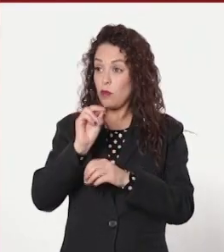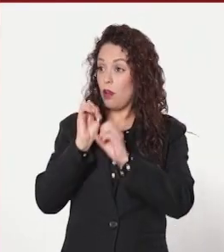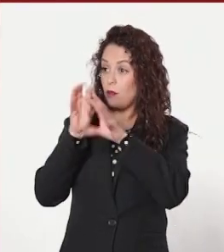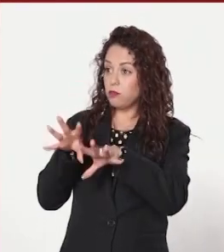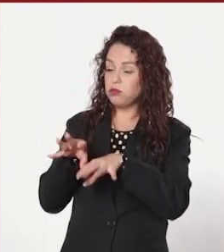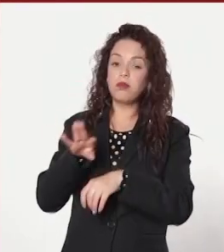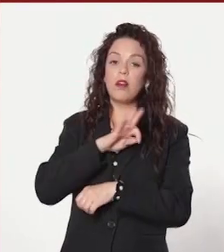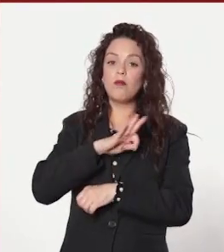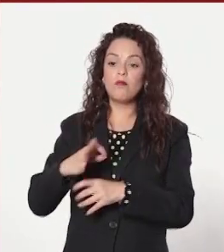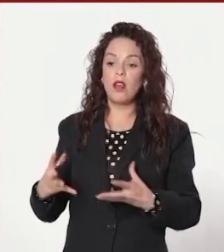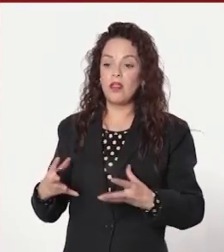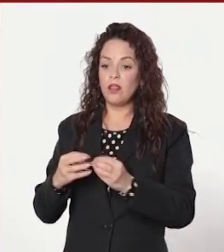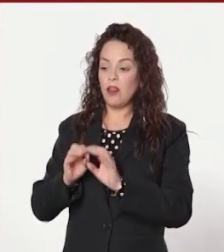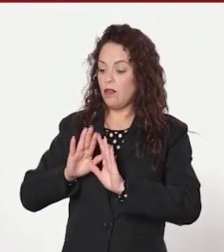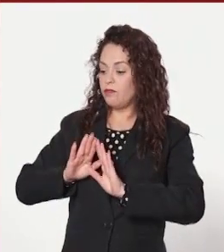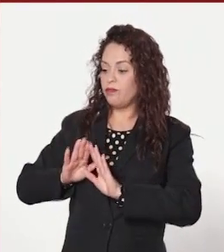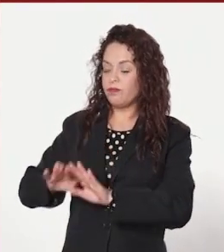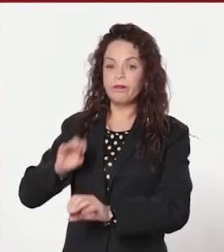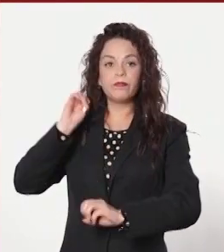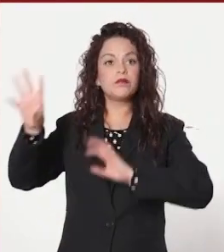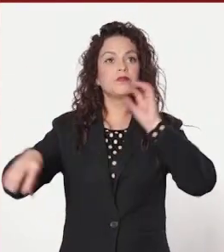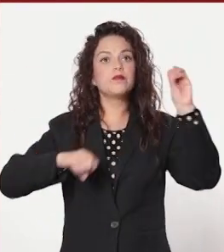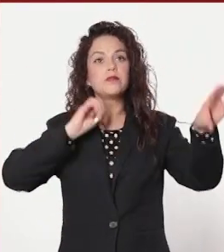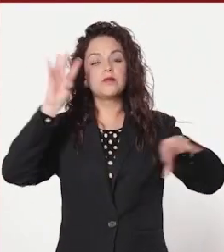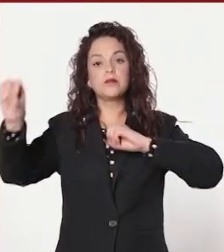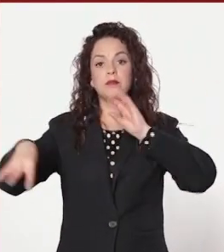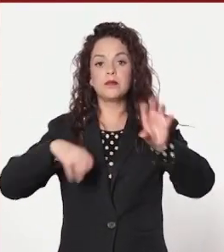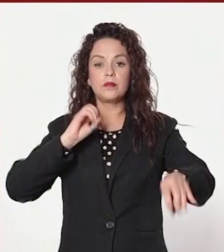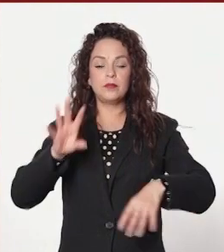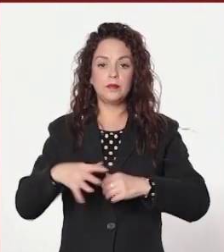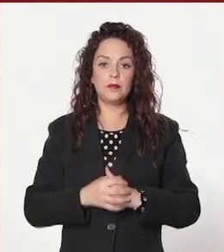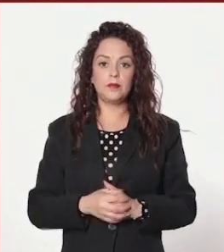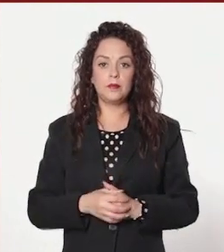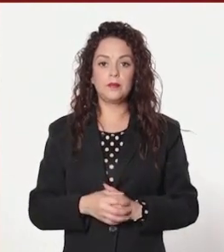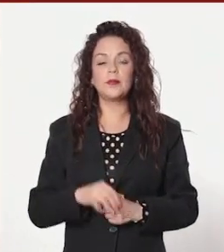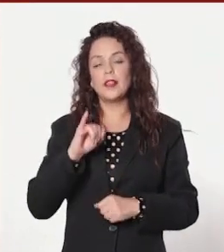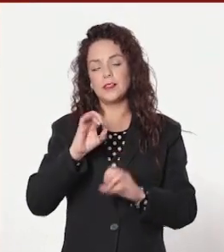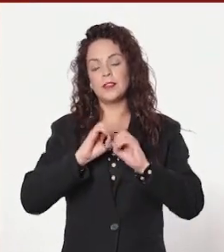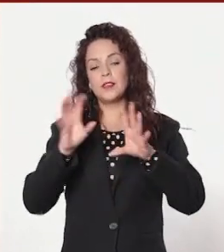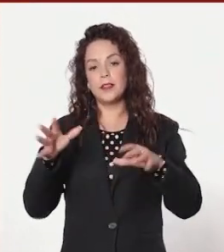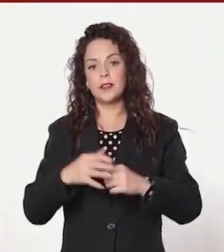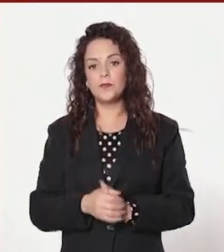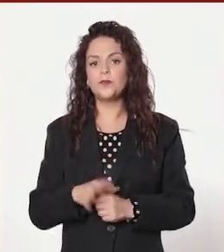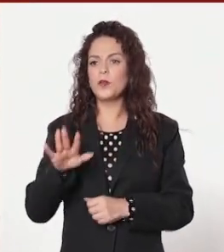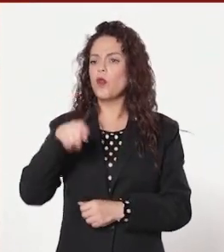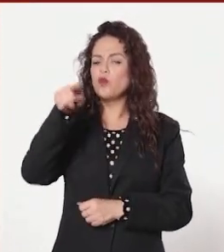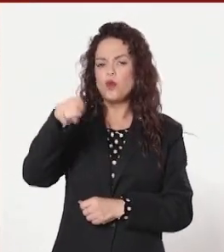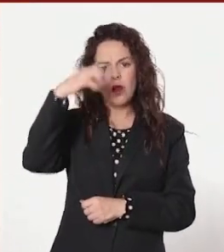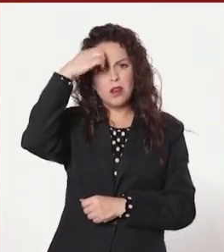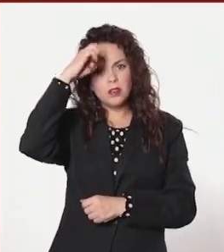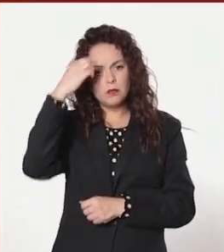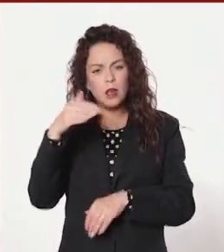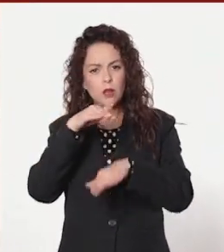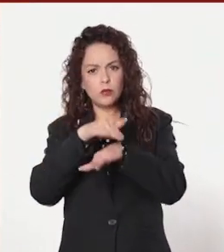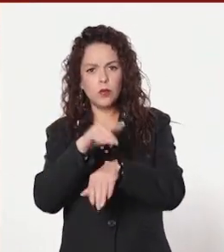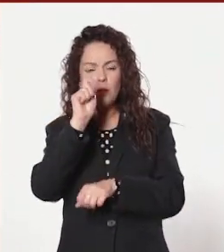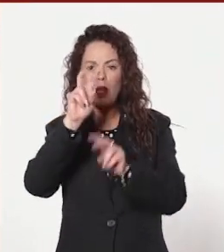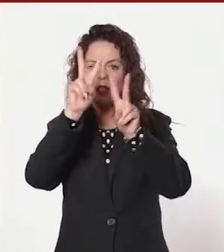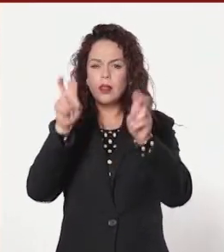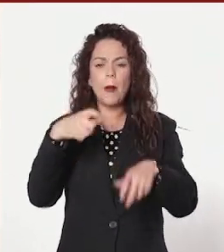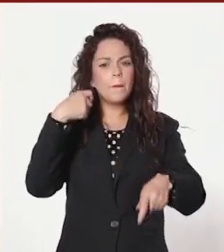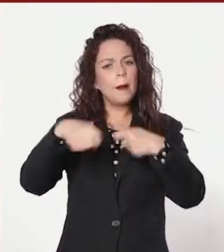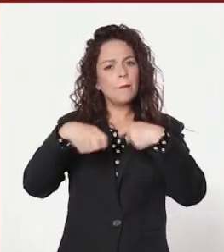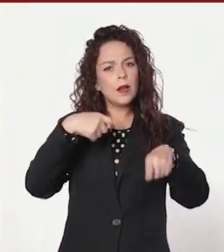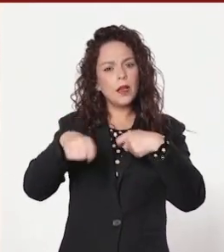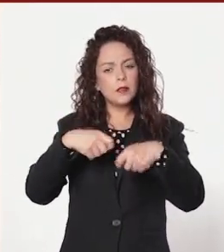rellenos sanitarios o bien dispersos en el medio ambiente, ¿no? Claro. Oye, con base a tu experiencia con el plástico, ¿cuál es